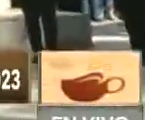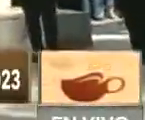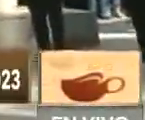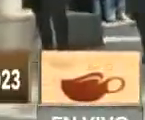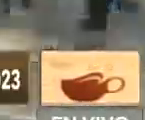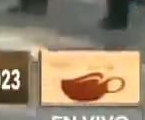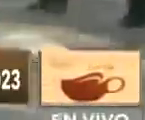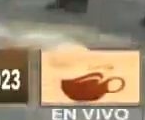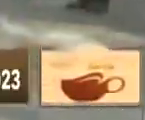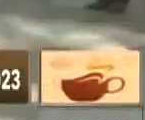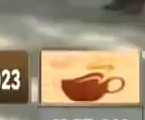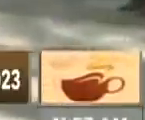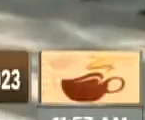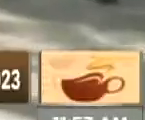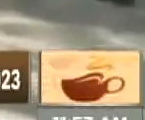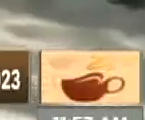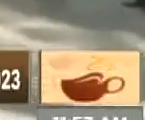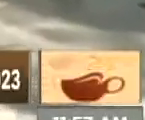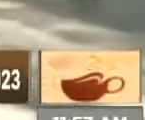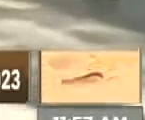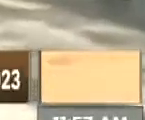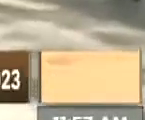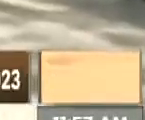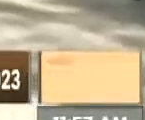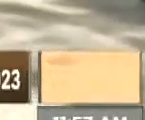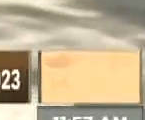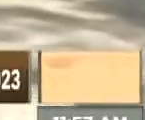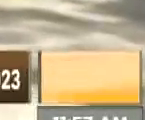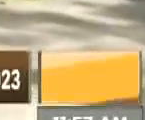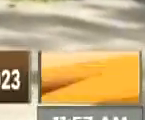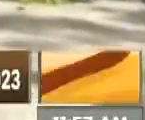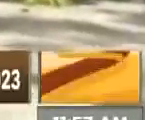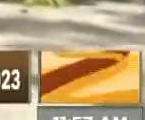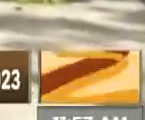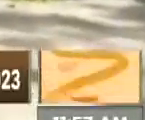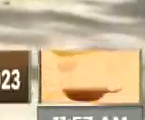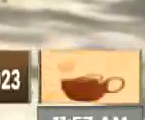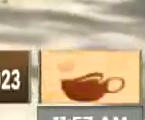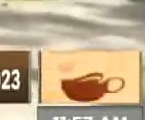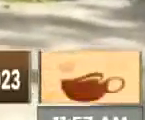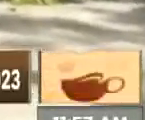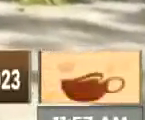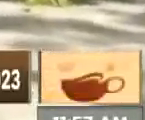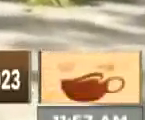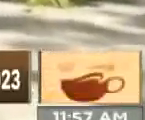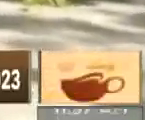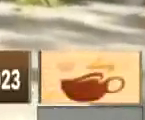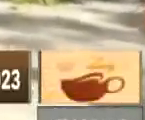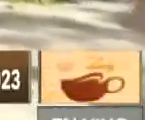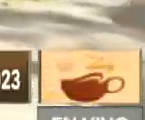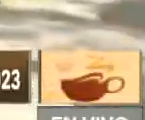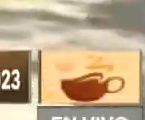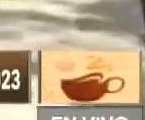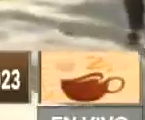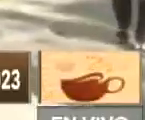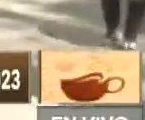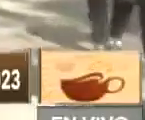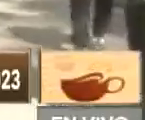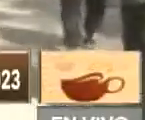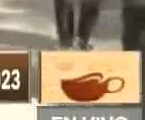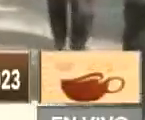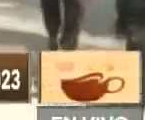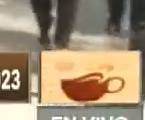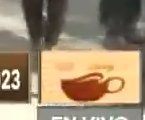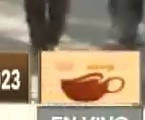Tratarse de la instalación de un periodo anual, la Asamblea Nacional se constituirá en comisión de instalación bajo la dirección del presidente del Parlamento